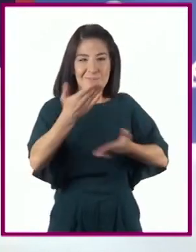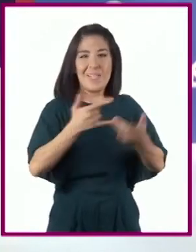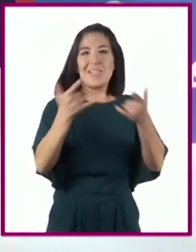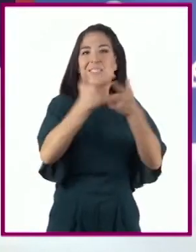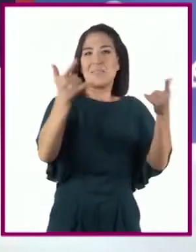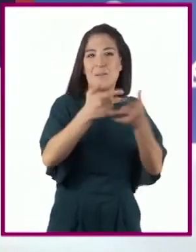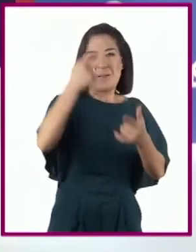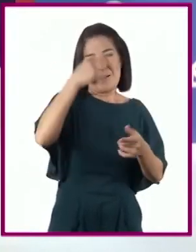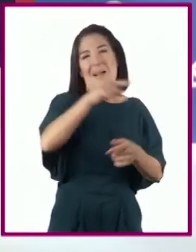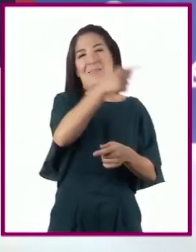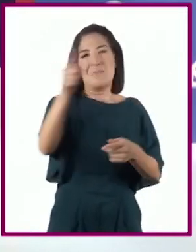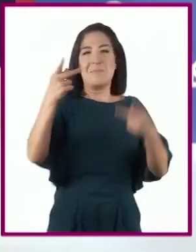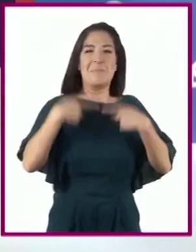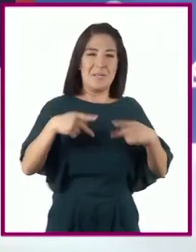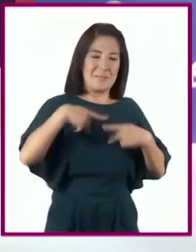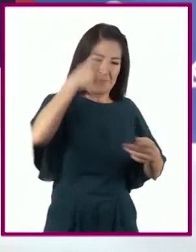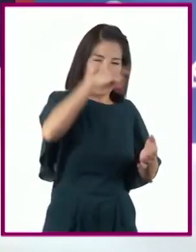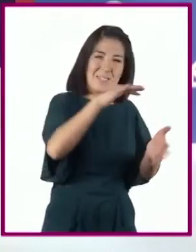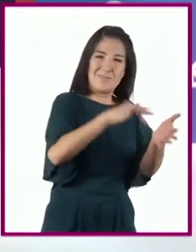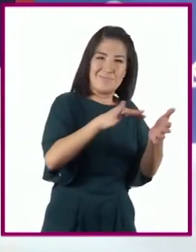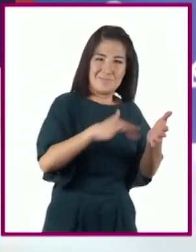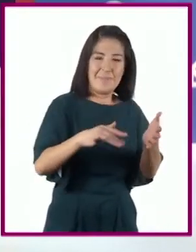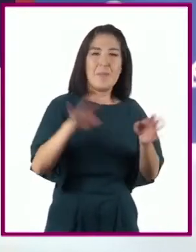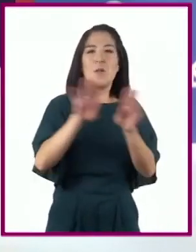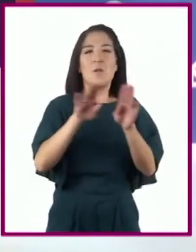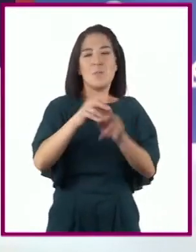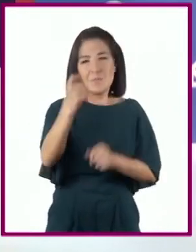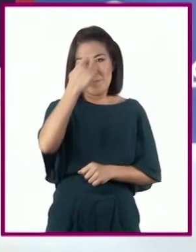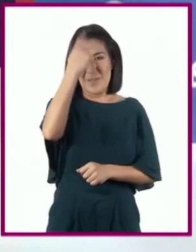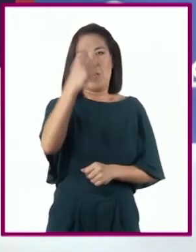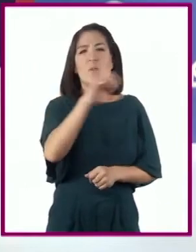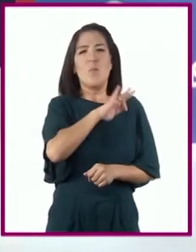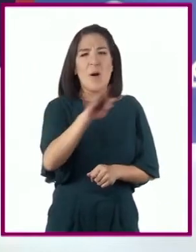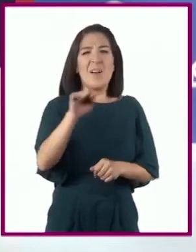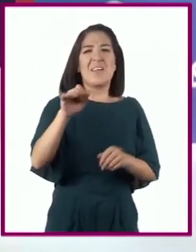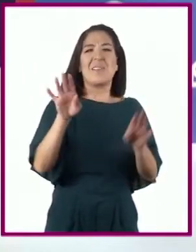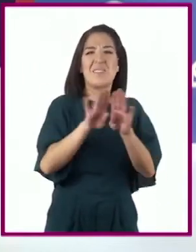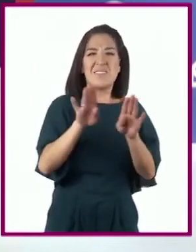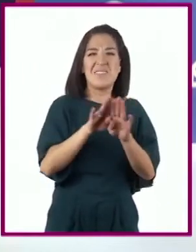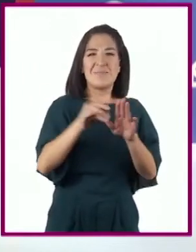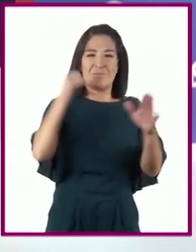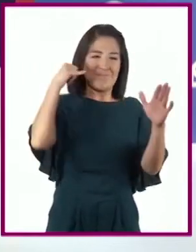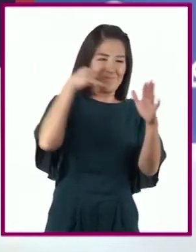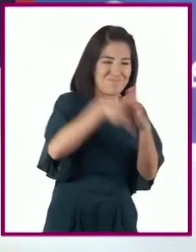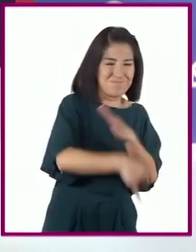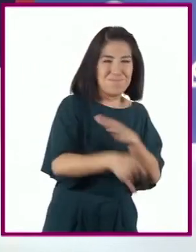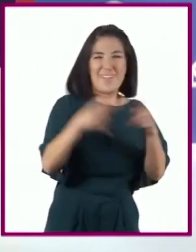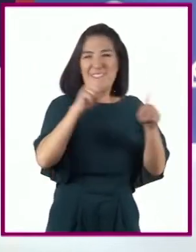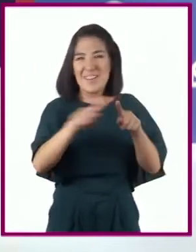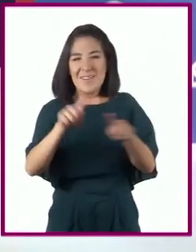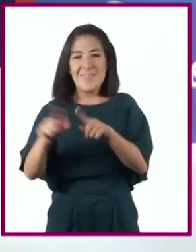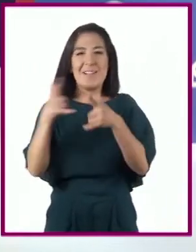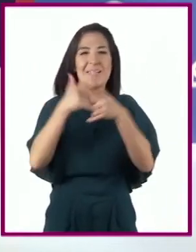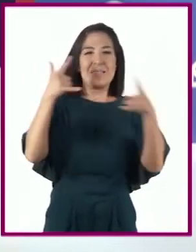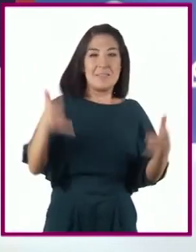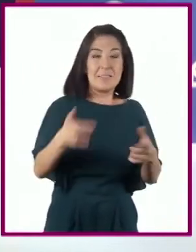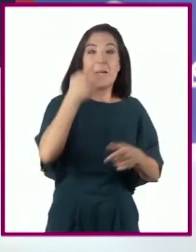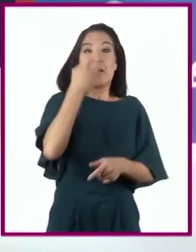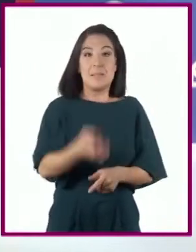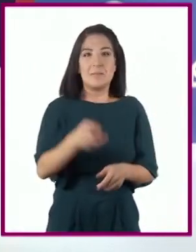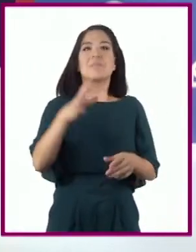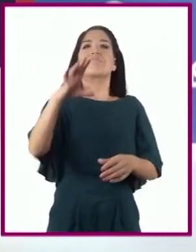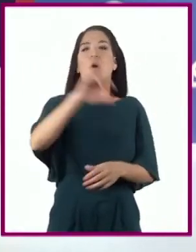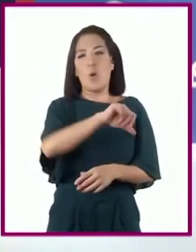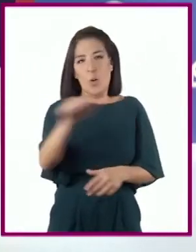sus lectores o destinatarios, los creadores pueden explorar distintas formas de escribir una historia. En eso, como en